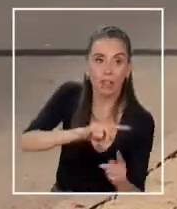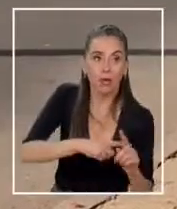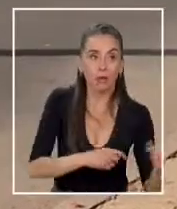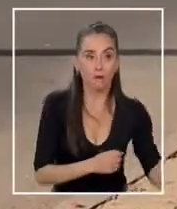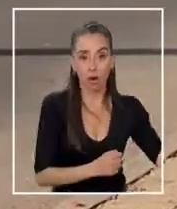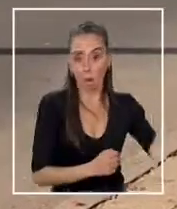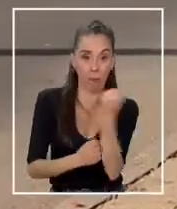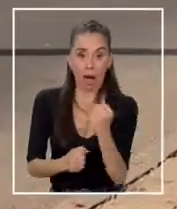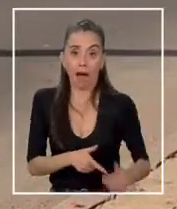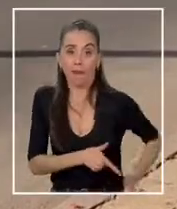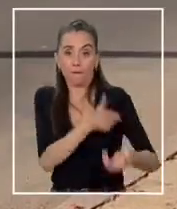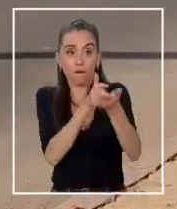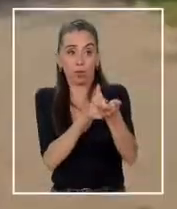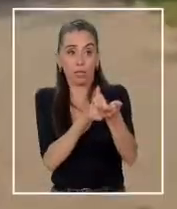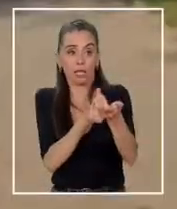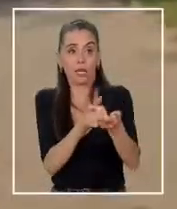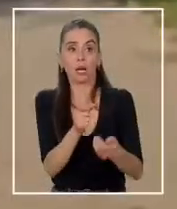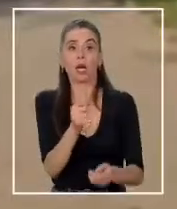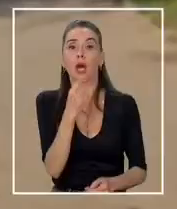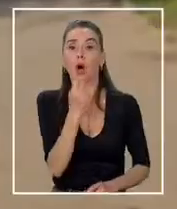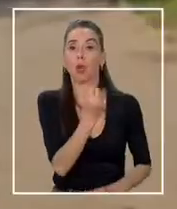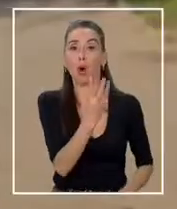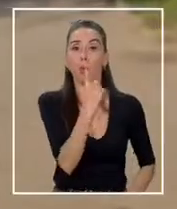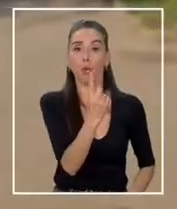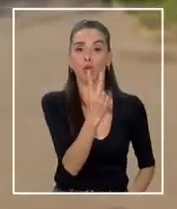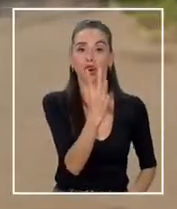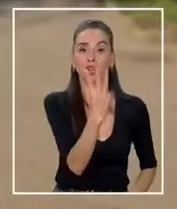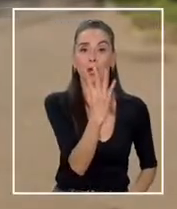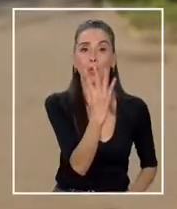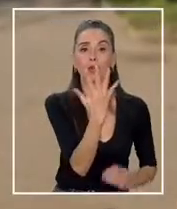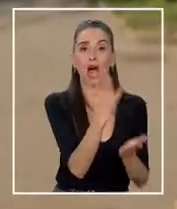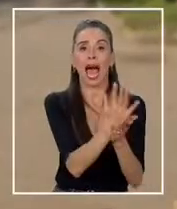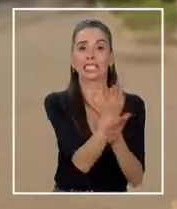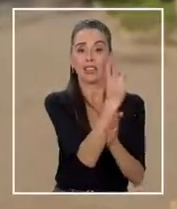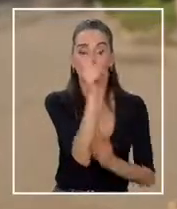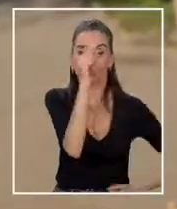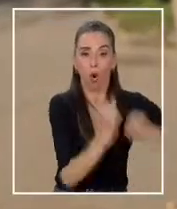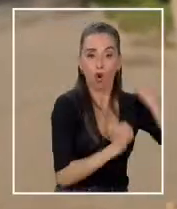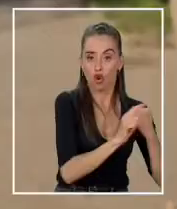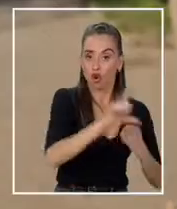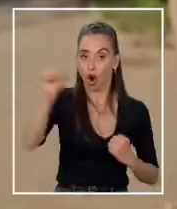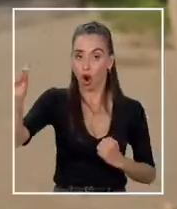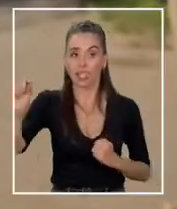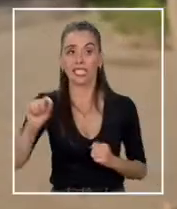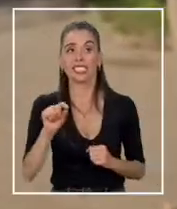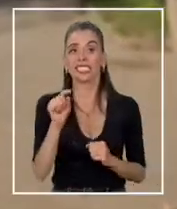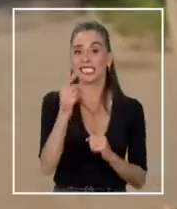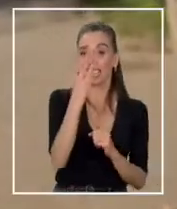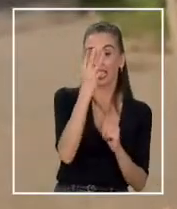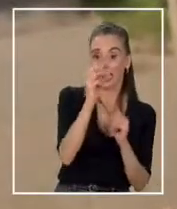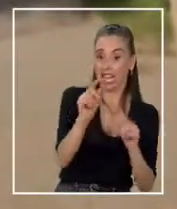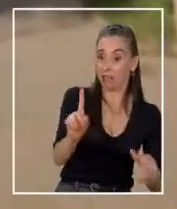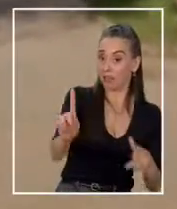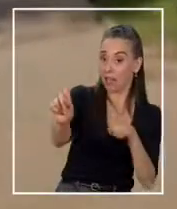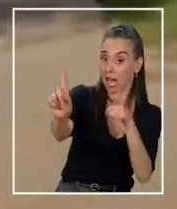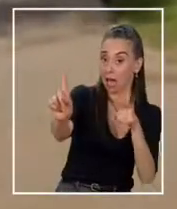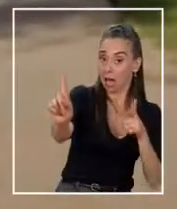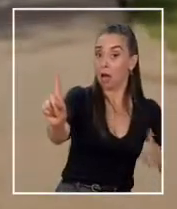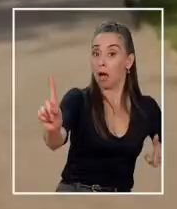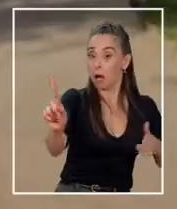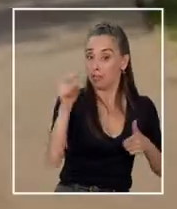fusil, te voy a contar hasta 30 y tú salís corriendo. Si yo te pillo a los 30, yo te